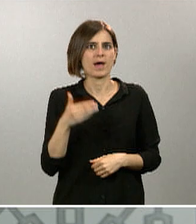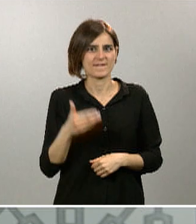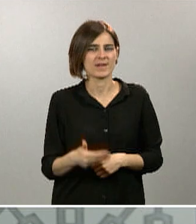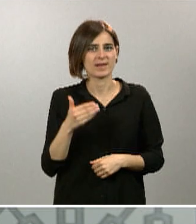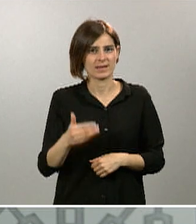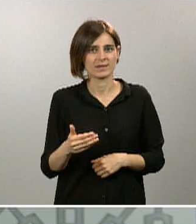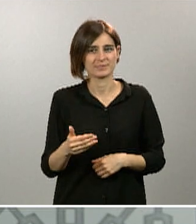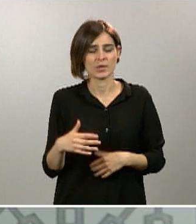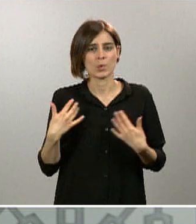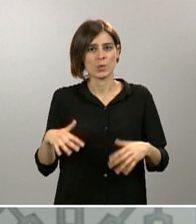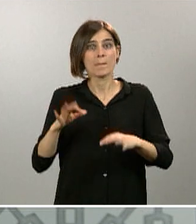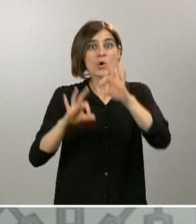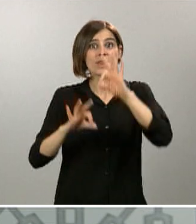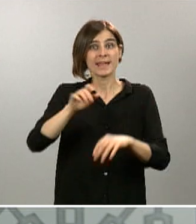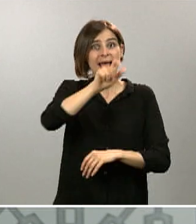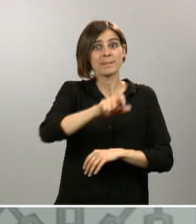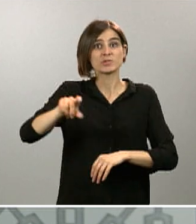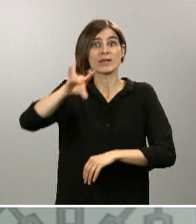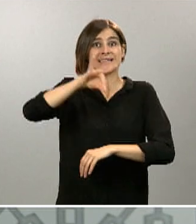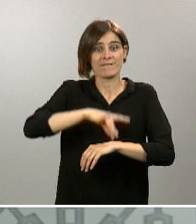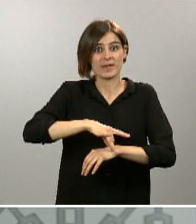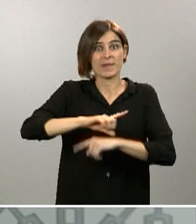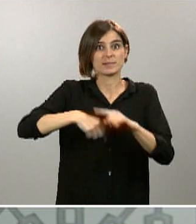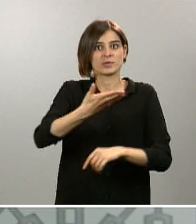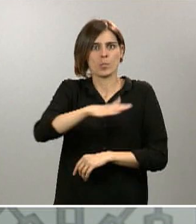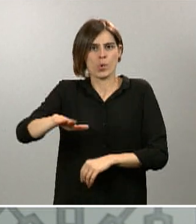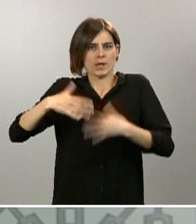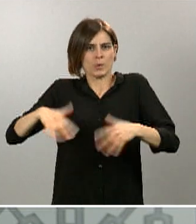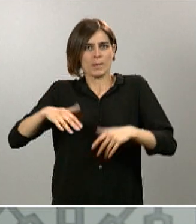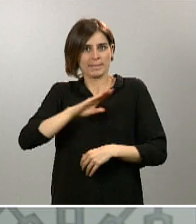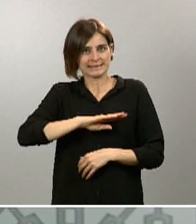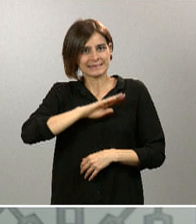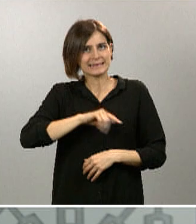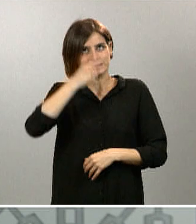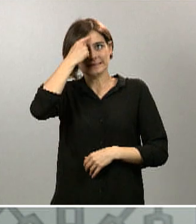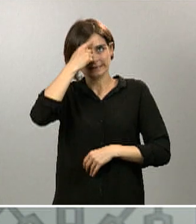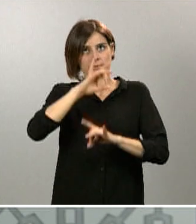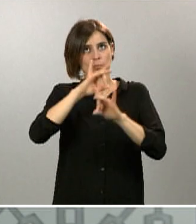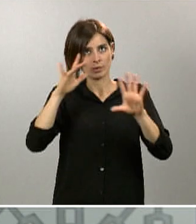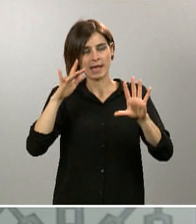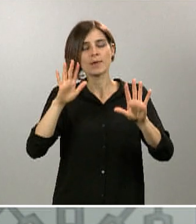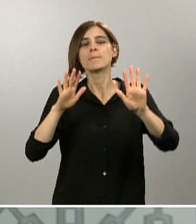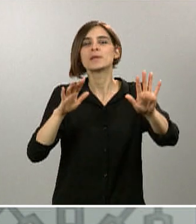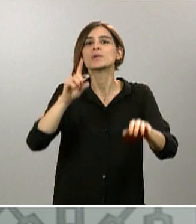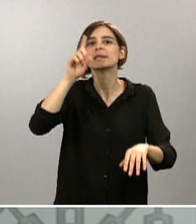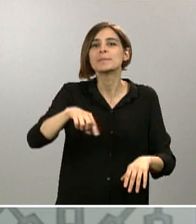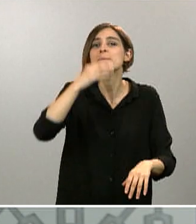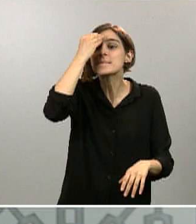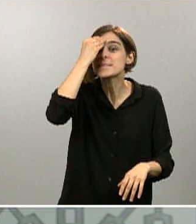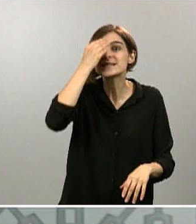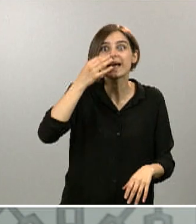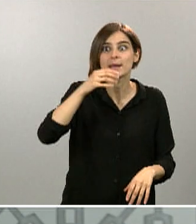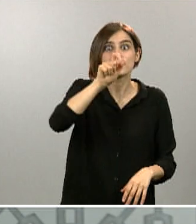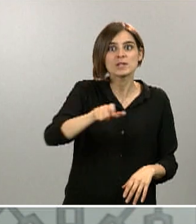muy importante y todo esto hay que tenerlo muy claro, pero sí que también pensar que muchos otros se curan. Y